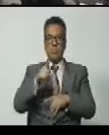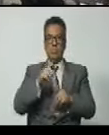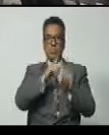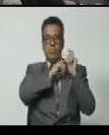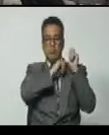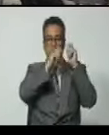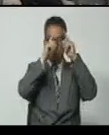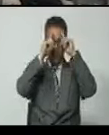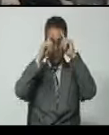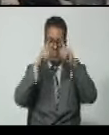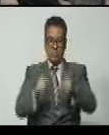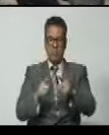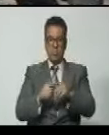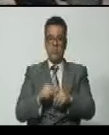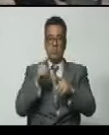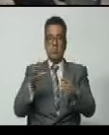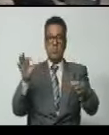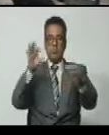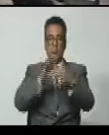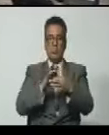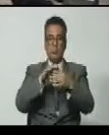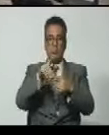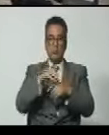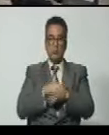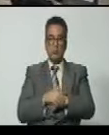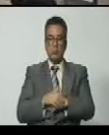decisión que está vinculada a